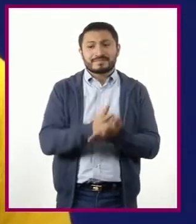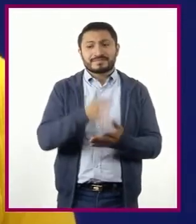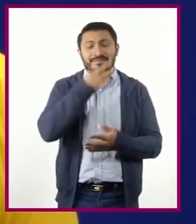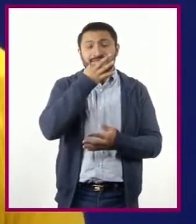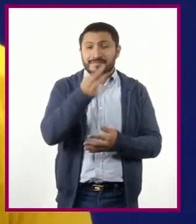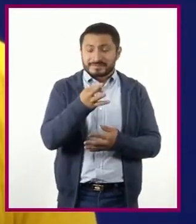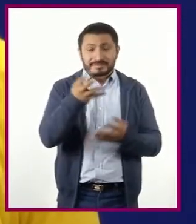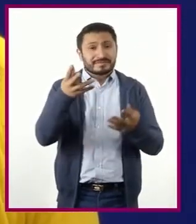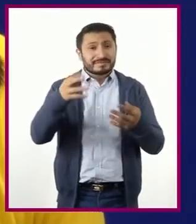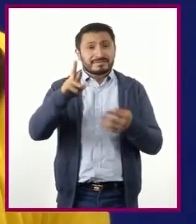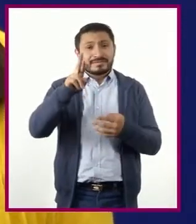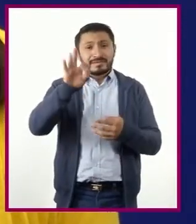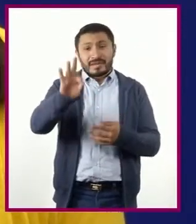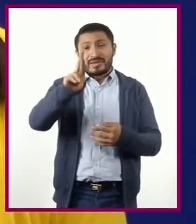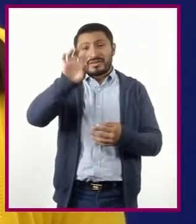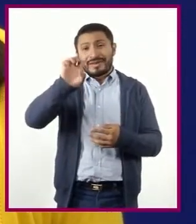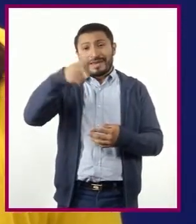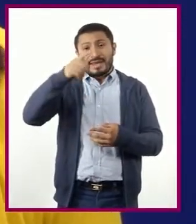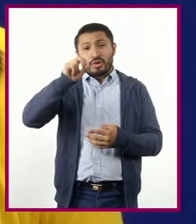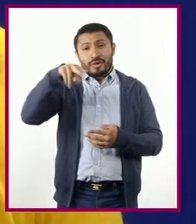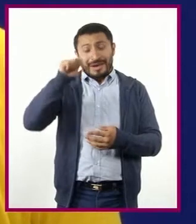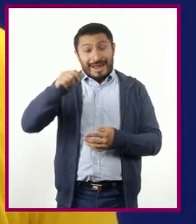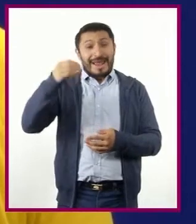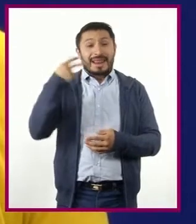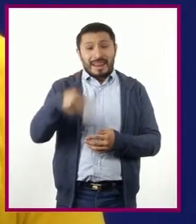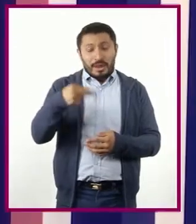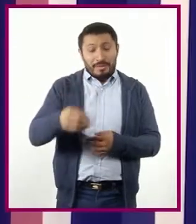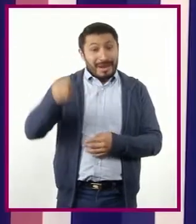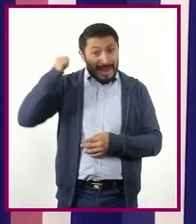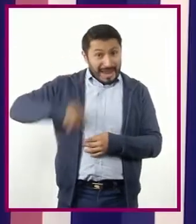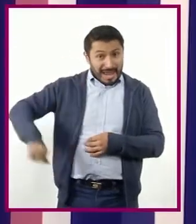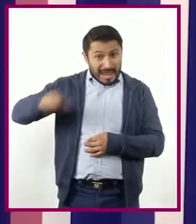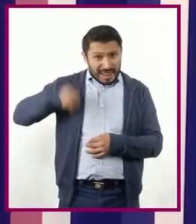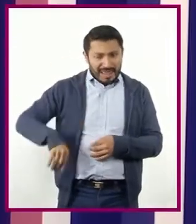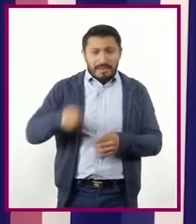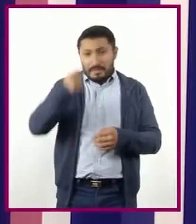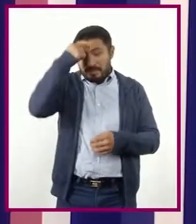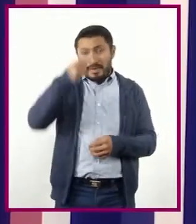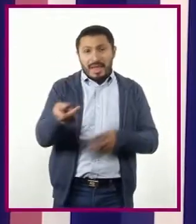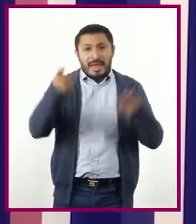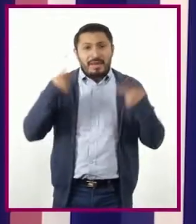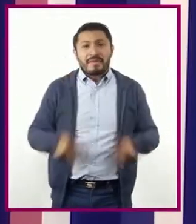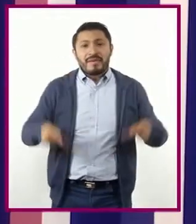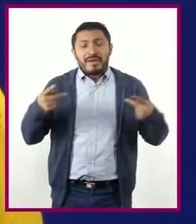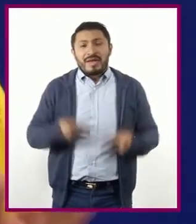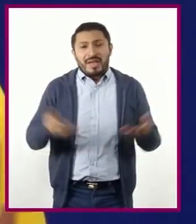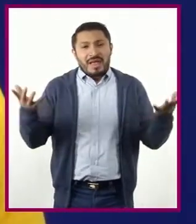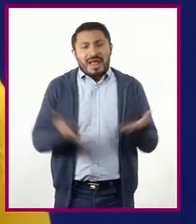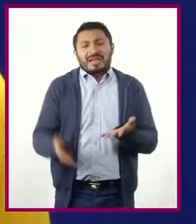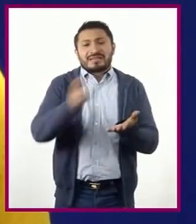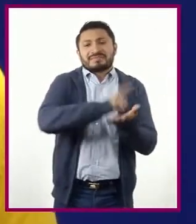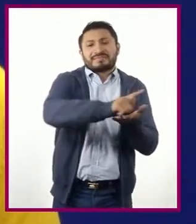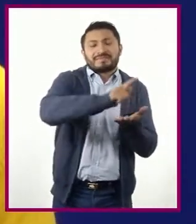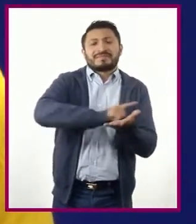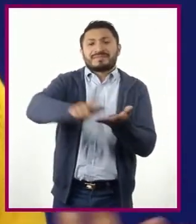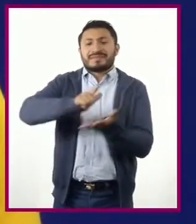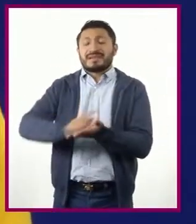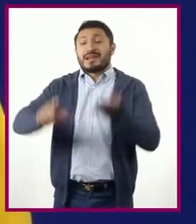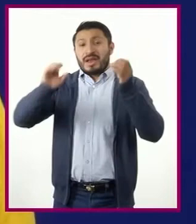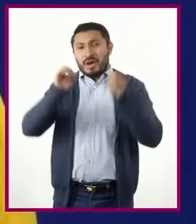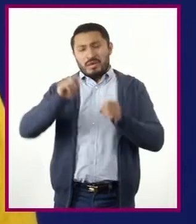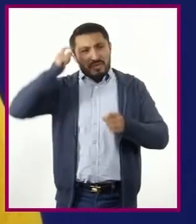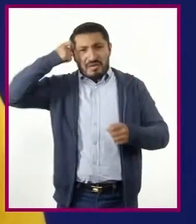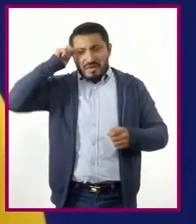precisar, fregona era el nombre que en aquella época se daba a las personas que hacían labores de limpieza o asistencia en